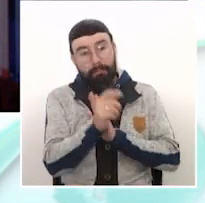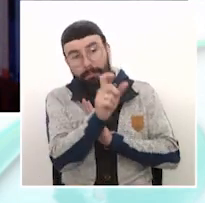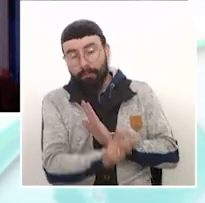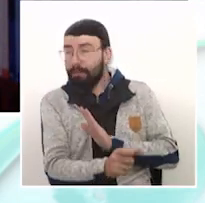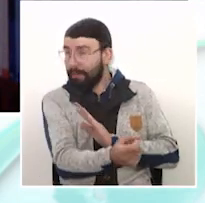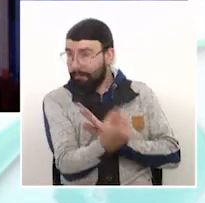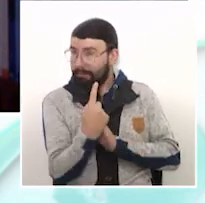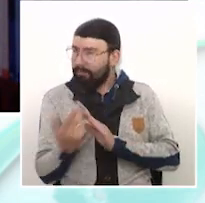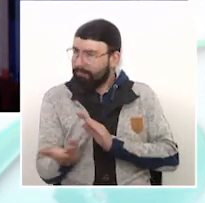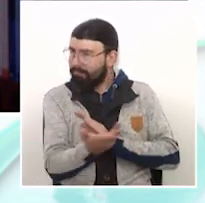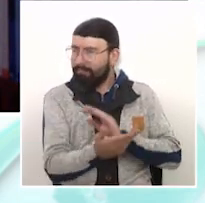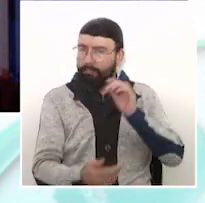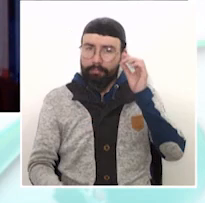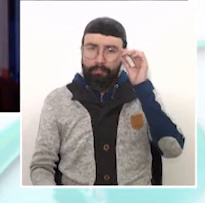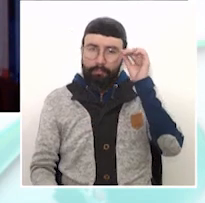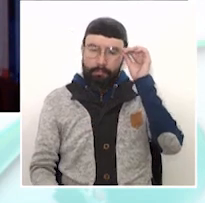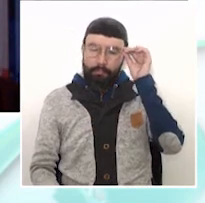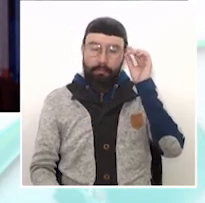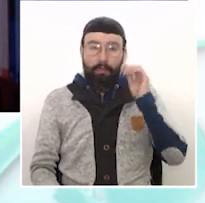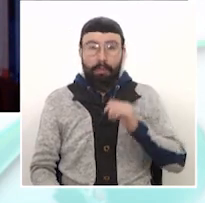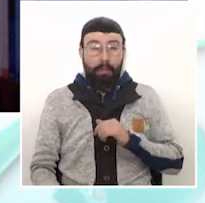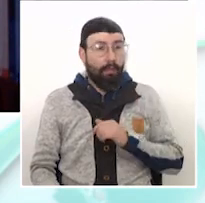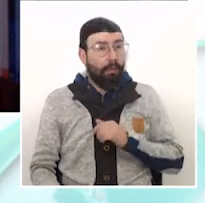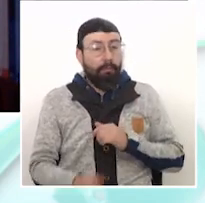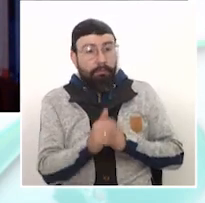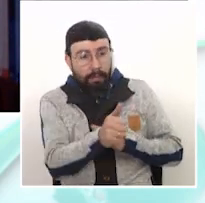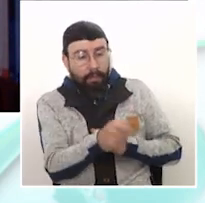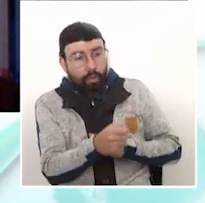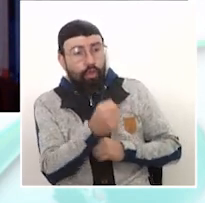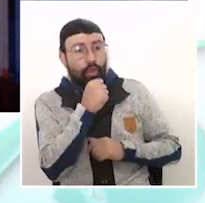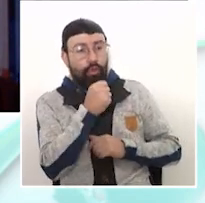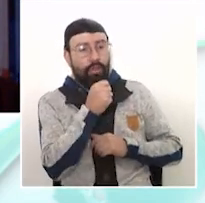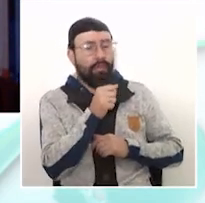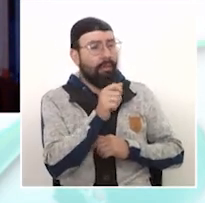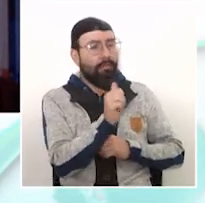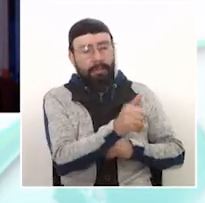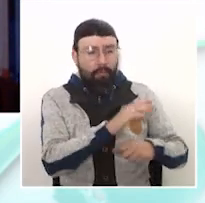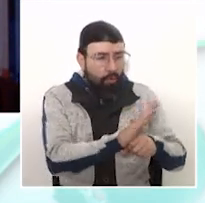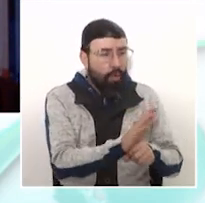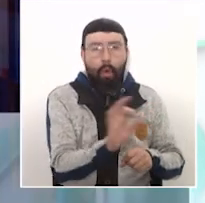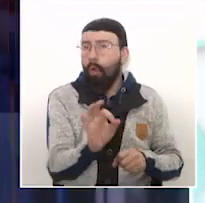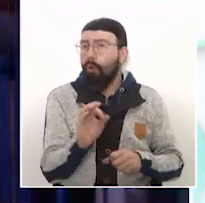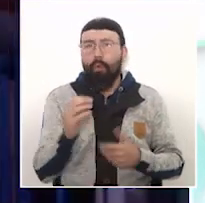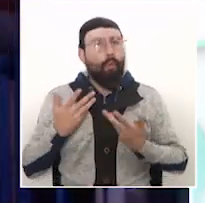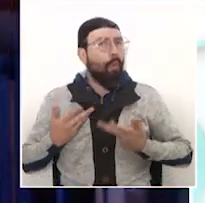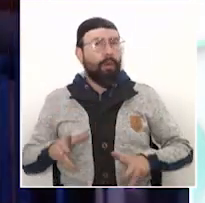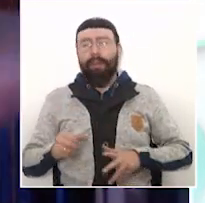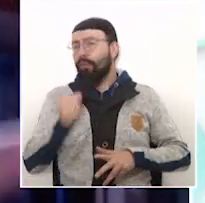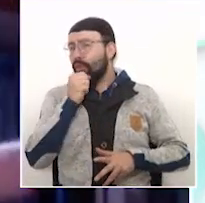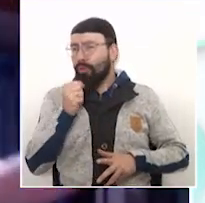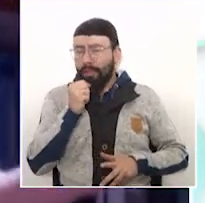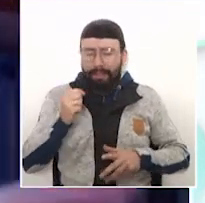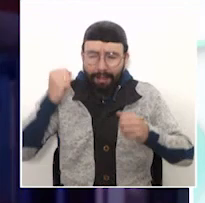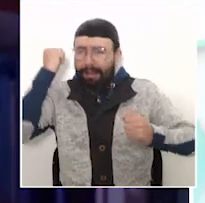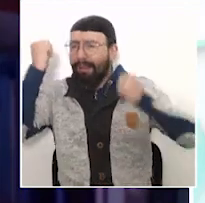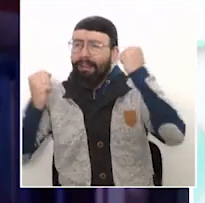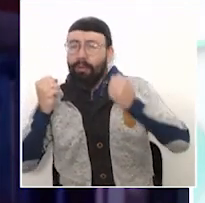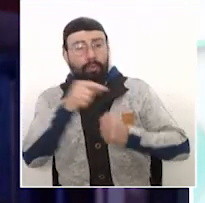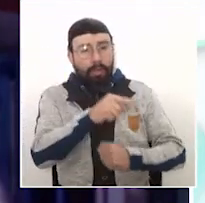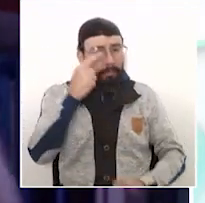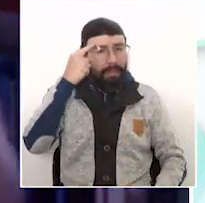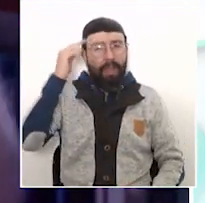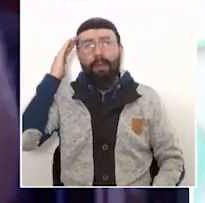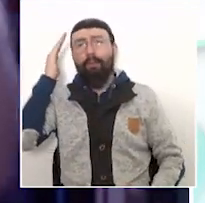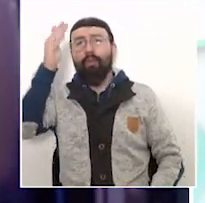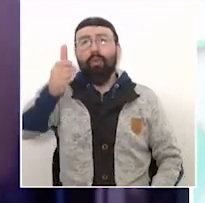nos pregunta. Lo más seguro es que cuando te den esa noticia u otra que sea complicada en la vida, tu mente ya se proyecta al futuro y